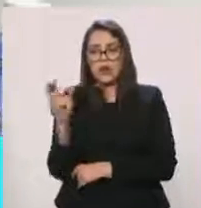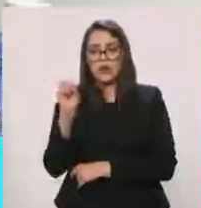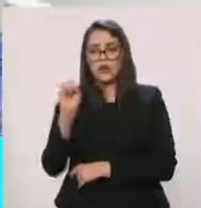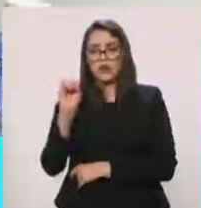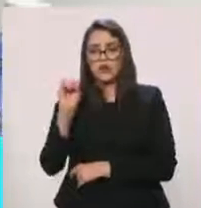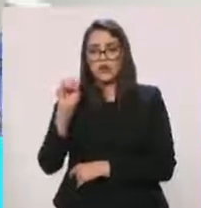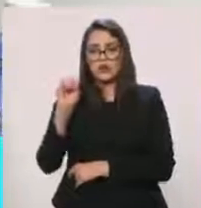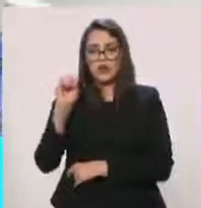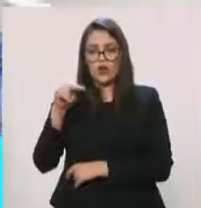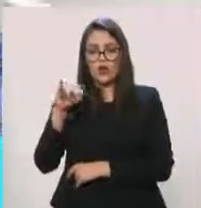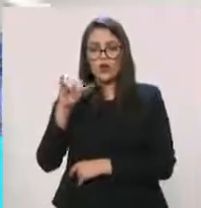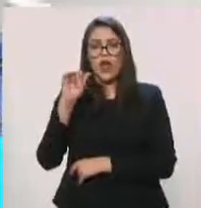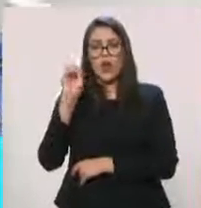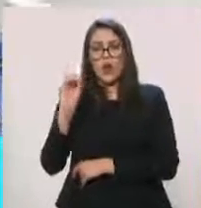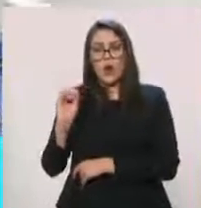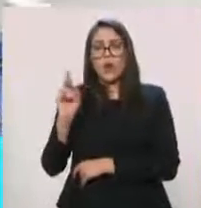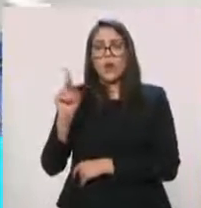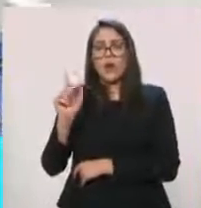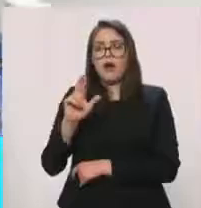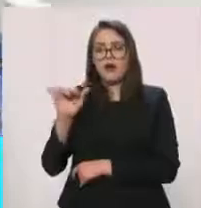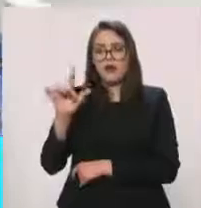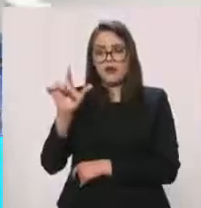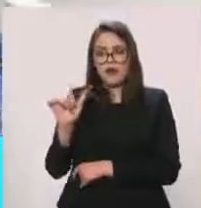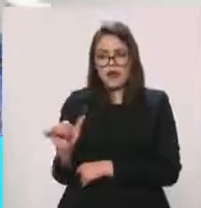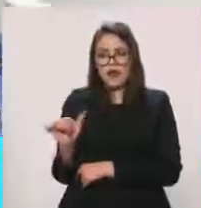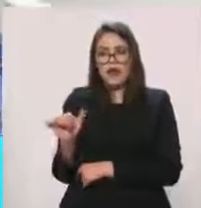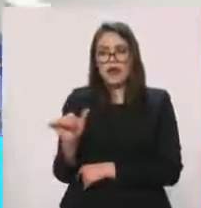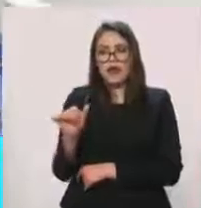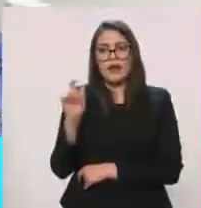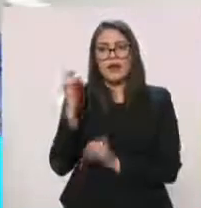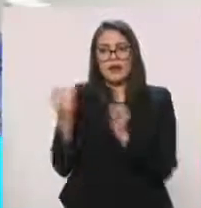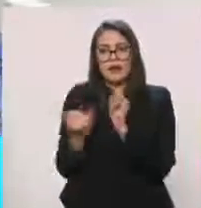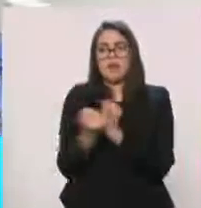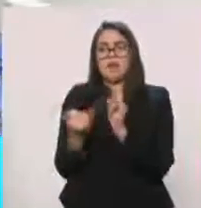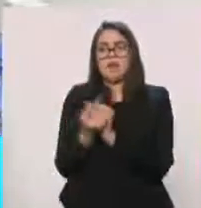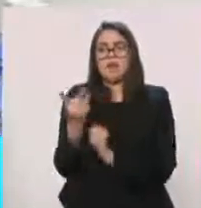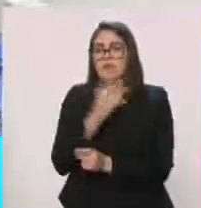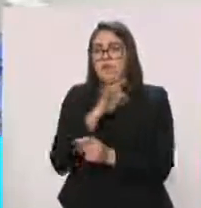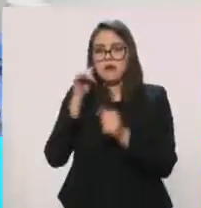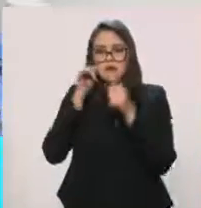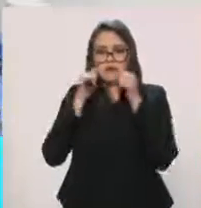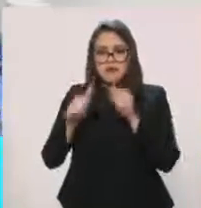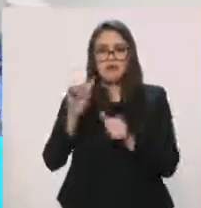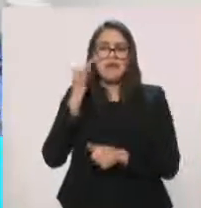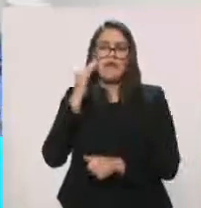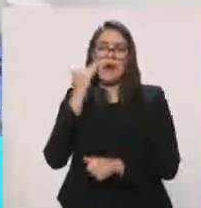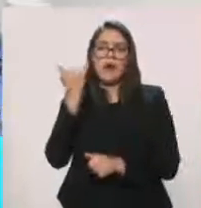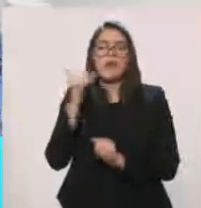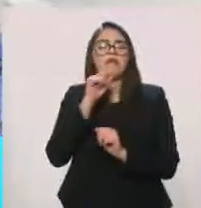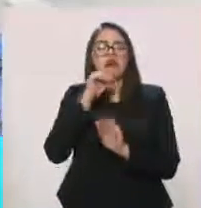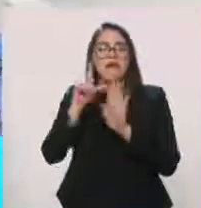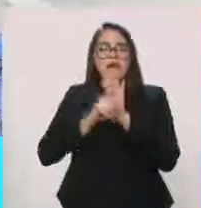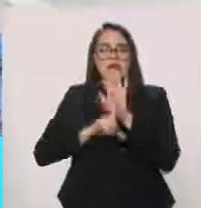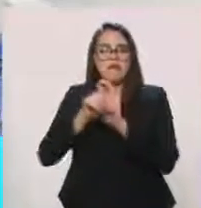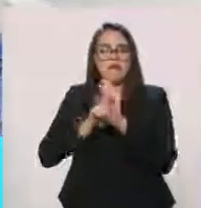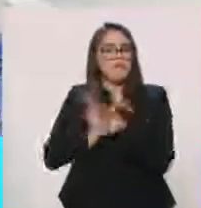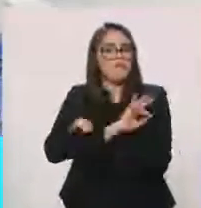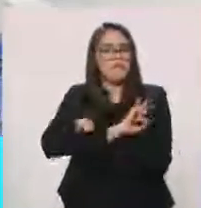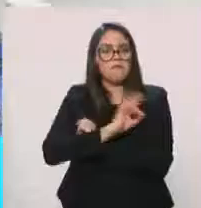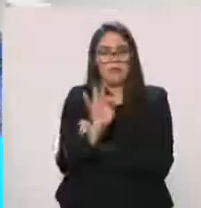Parrilla Paraíso. También estamos en Instagram y en Facebook. Bueno, pues muchísimas gracias y muchísimas felicidades por este acto